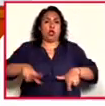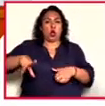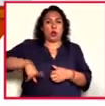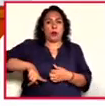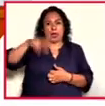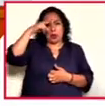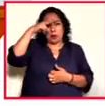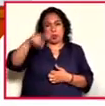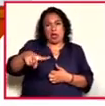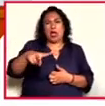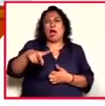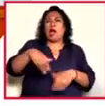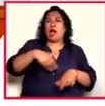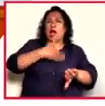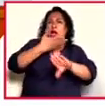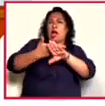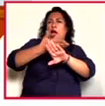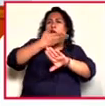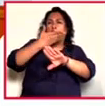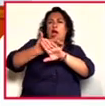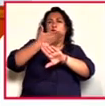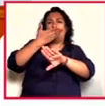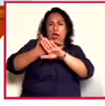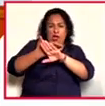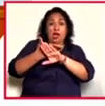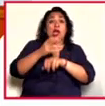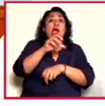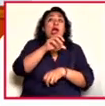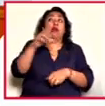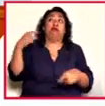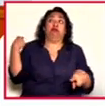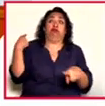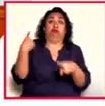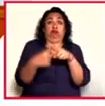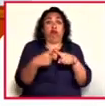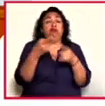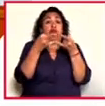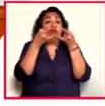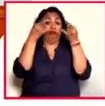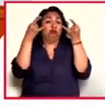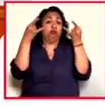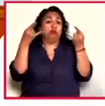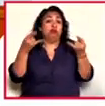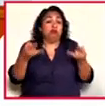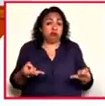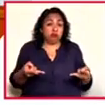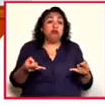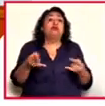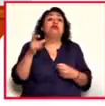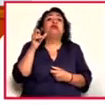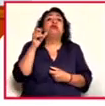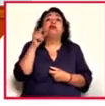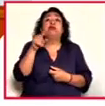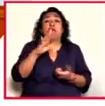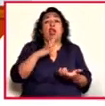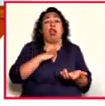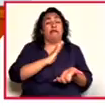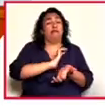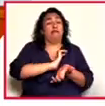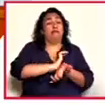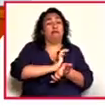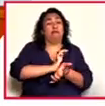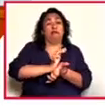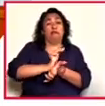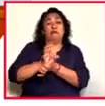agravios cometidos en su contra a lo largo de nuestra historia y por la discriminación de la que